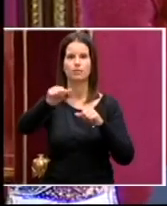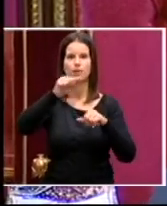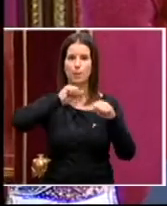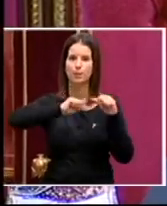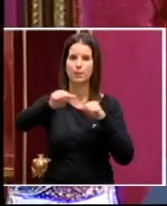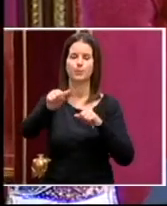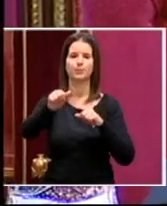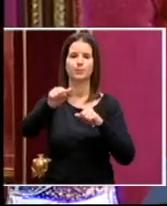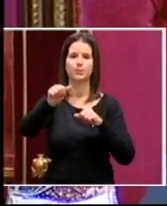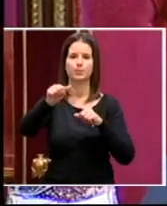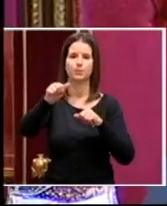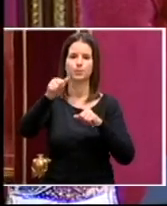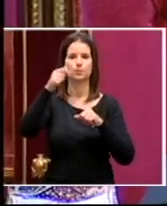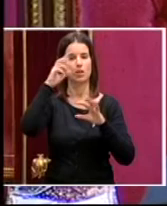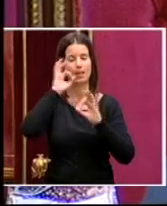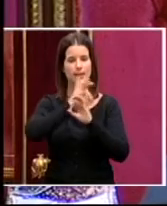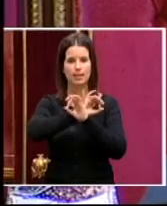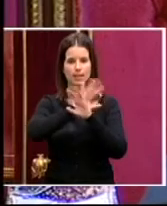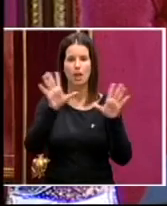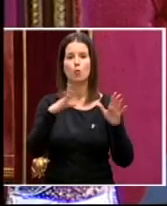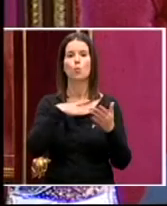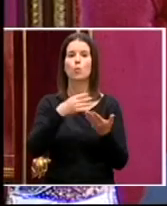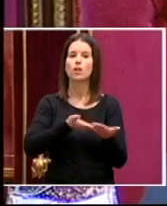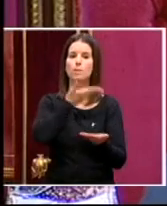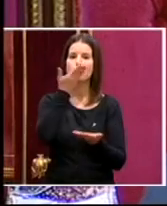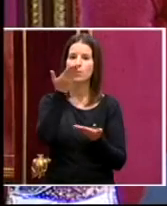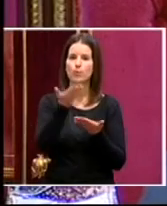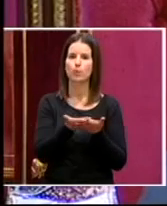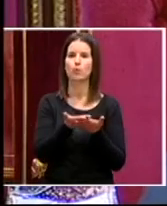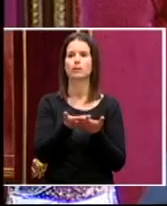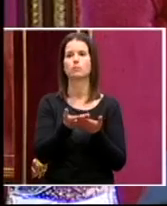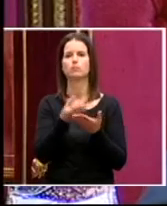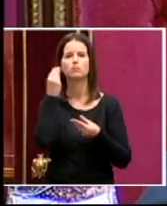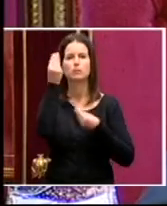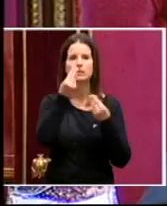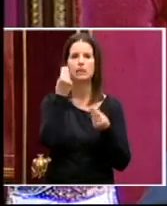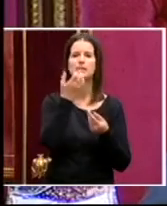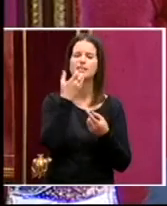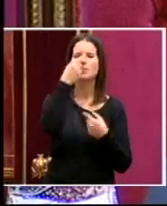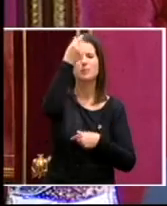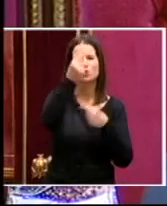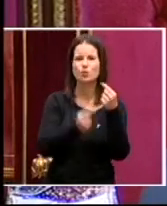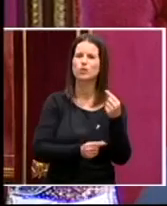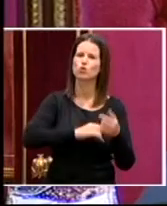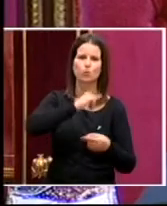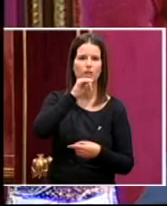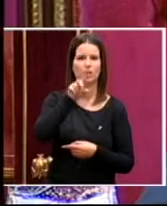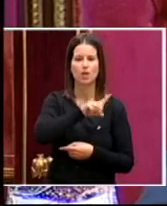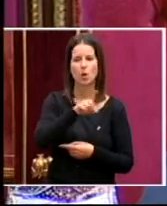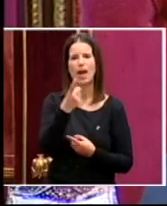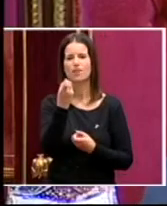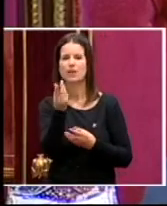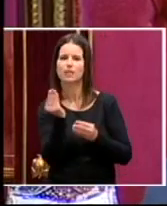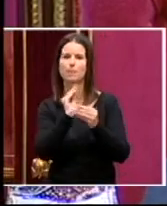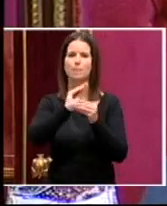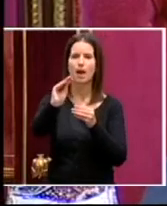A partir de ahí, obviamente, se puede plantear si la partida es insuficiente, si hay que suplementarla,